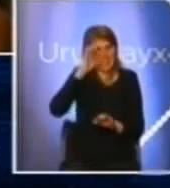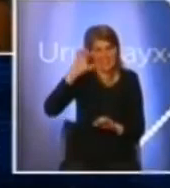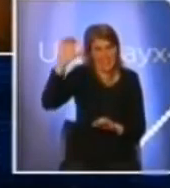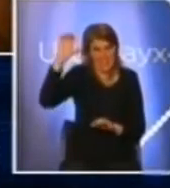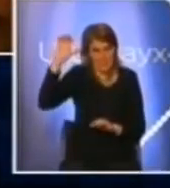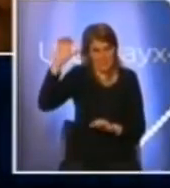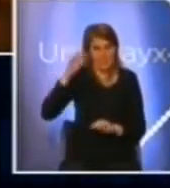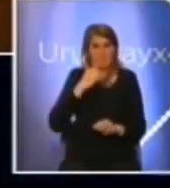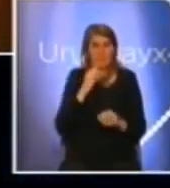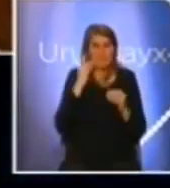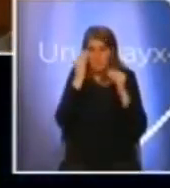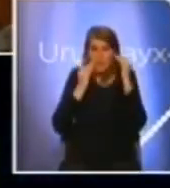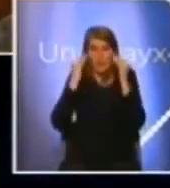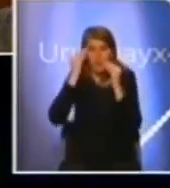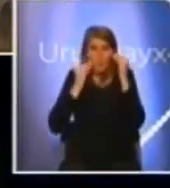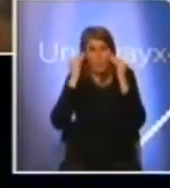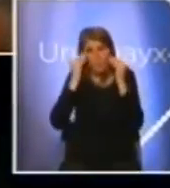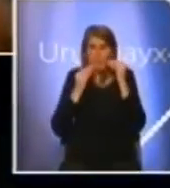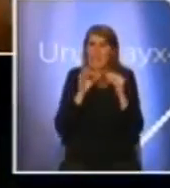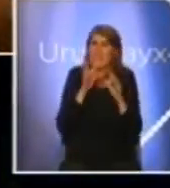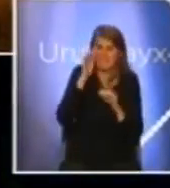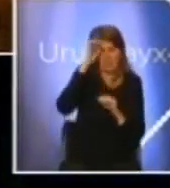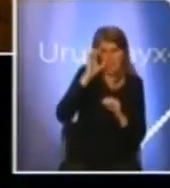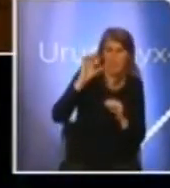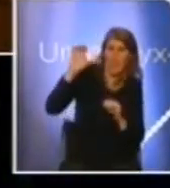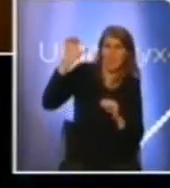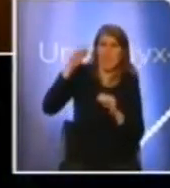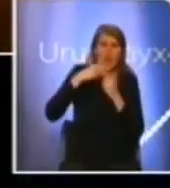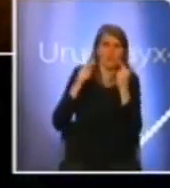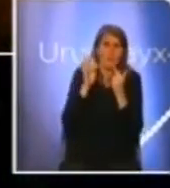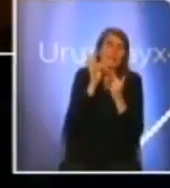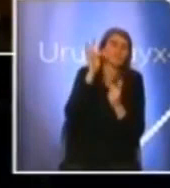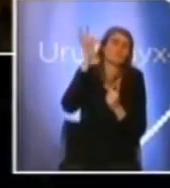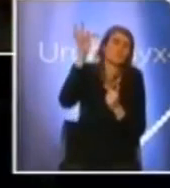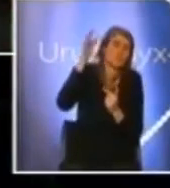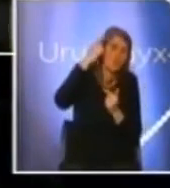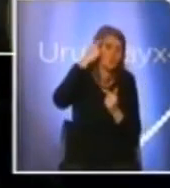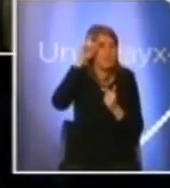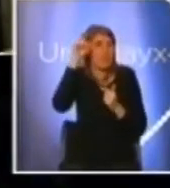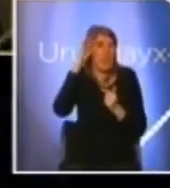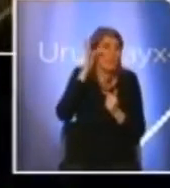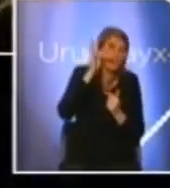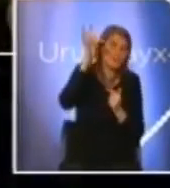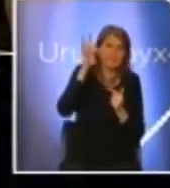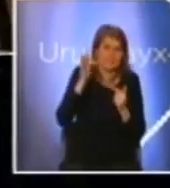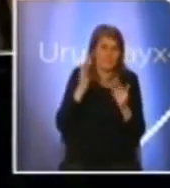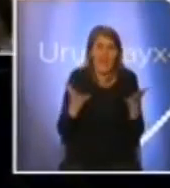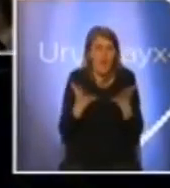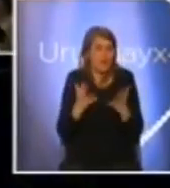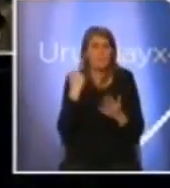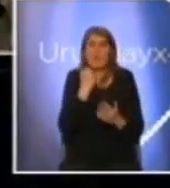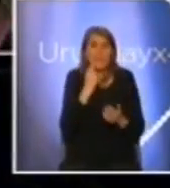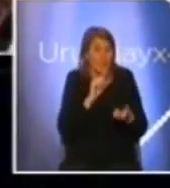Nos hemos preocupado muchos años por definir estrategias, visiones de largo plazo, y hoy es mucho más importante adaptarse